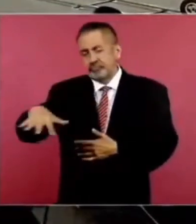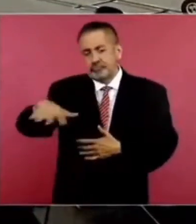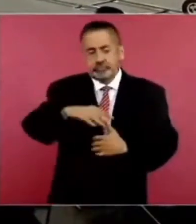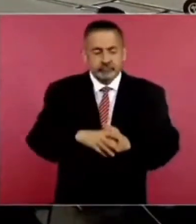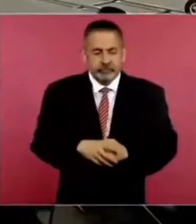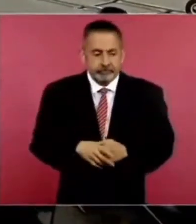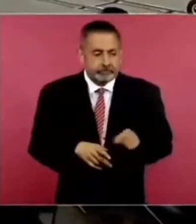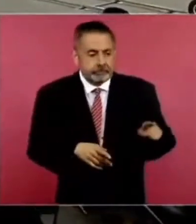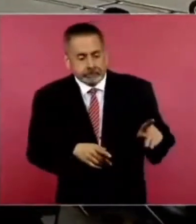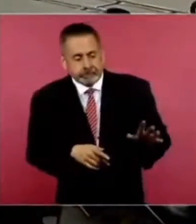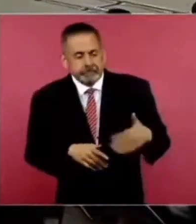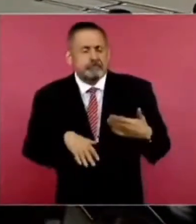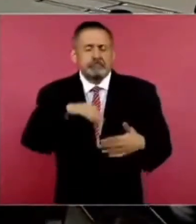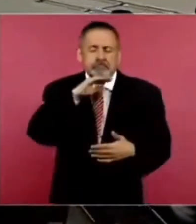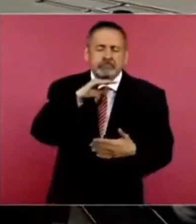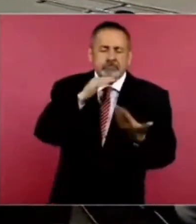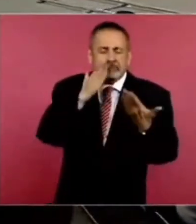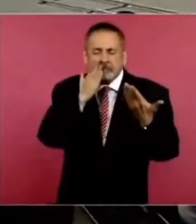se confíen,